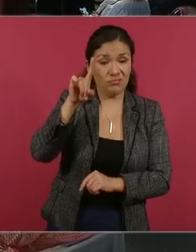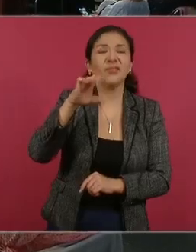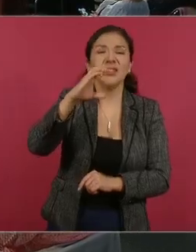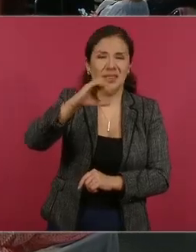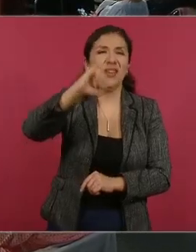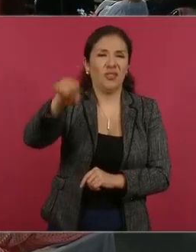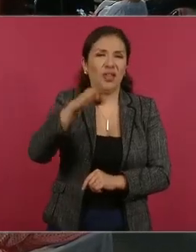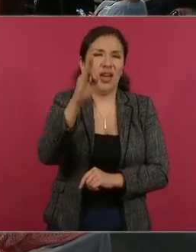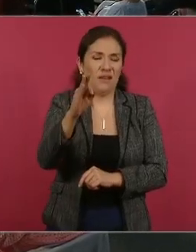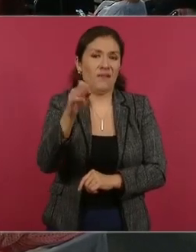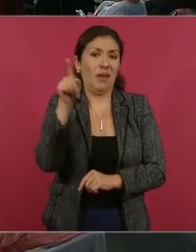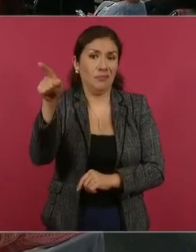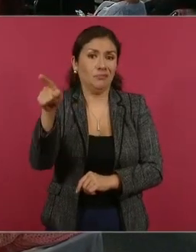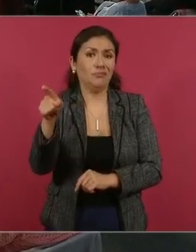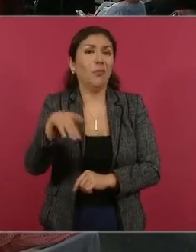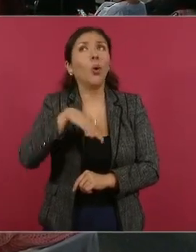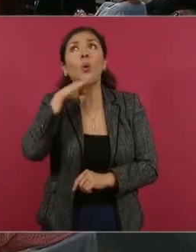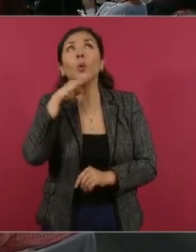el